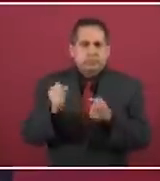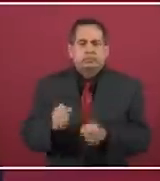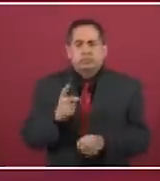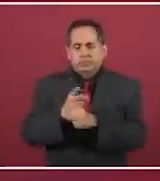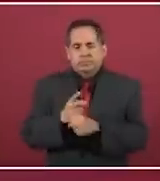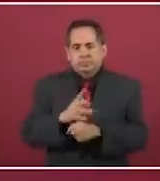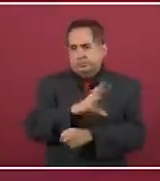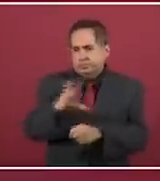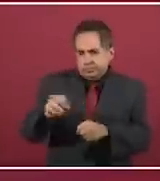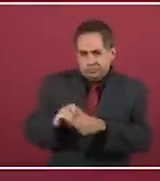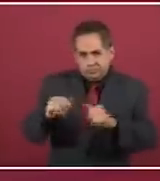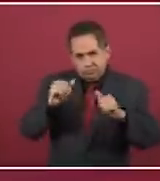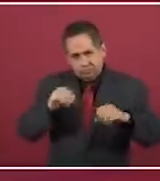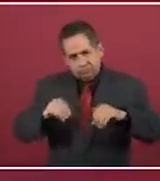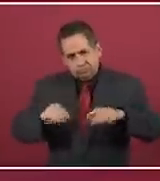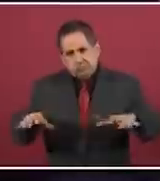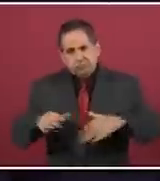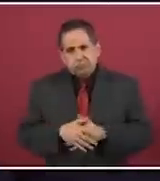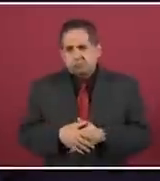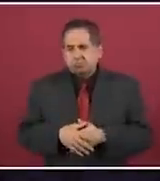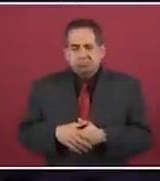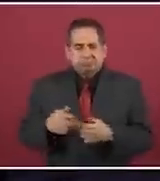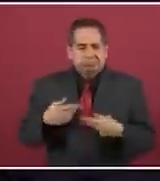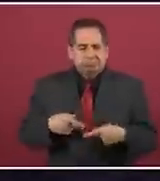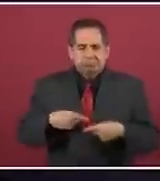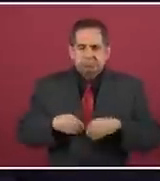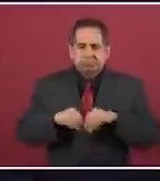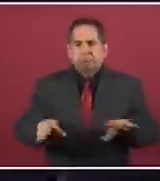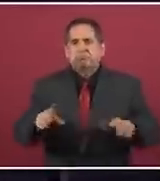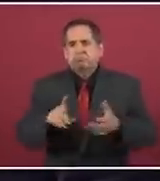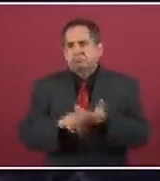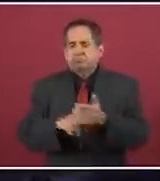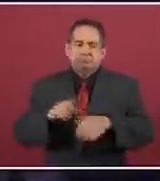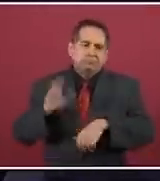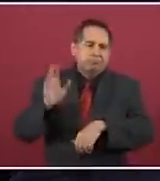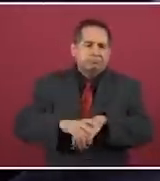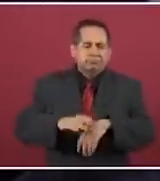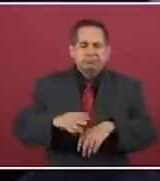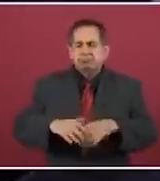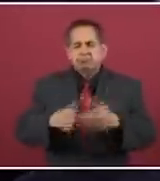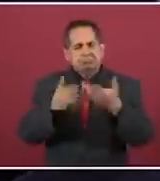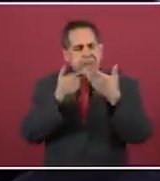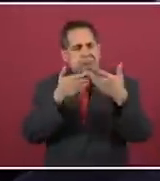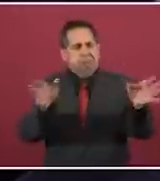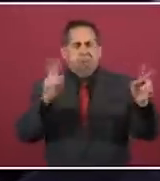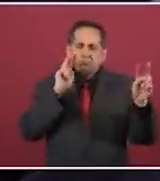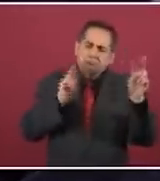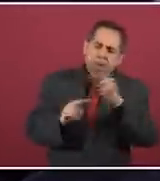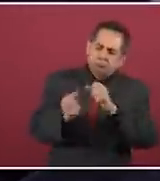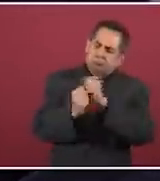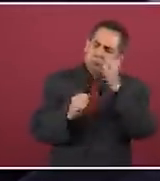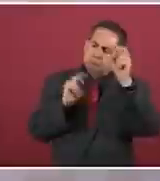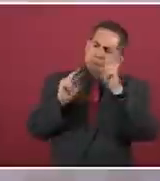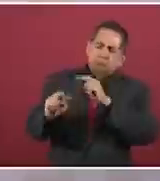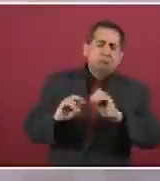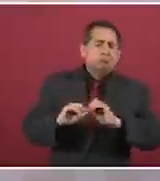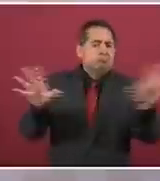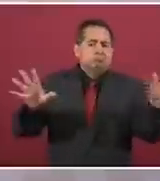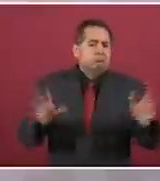todo. La vida pública es cada vez más pública. Es un gran avance.